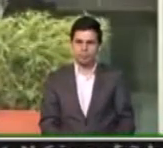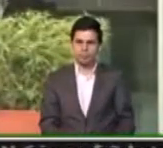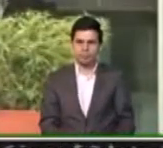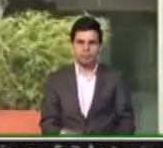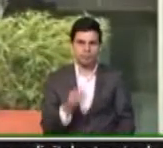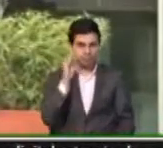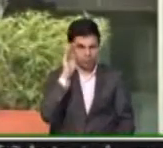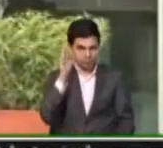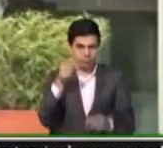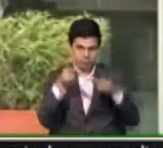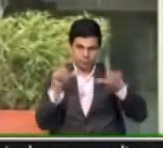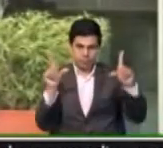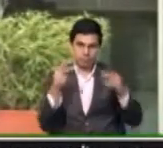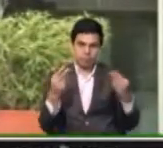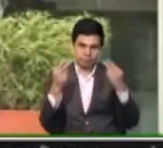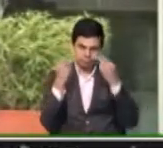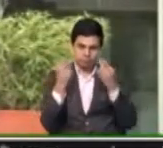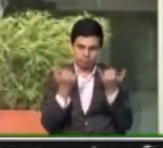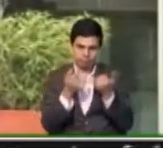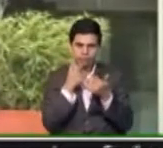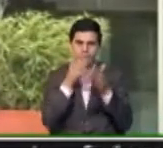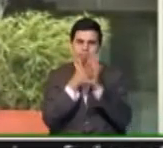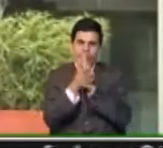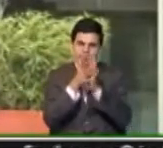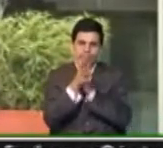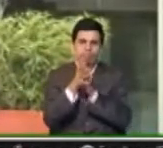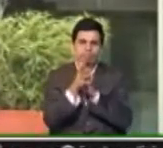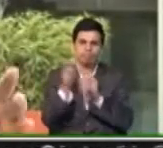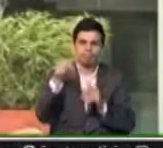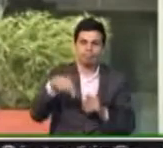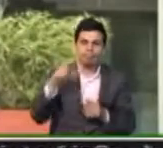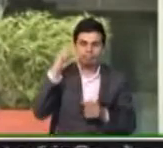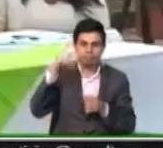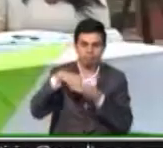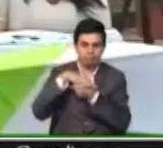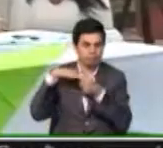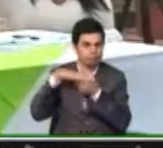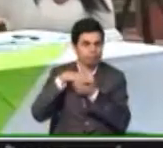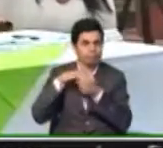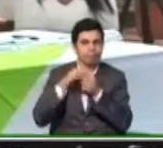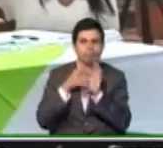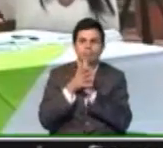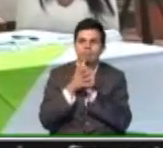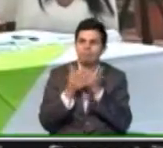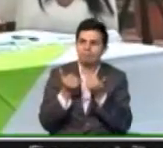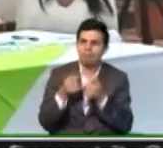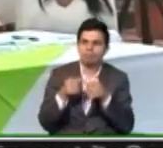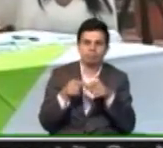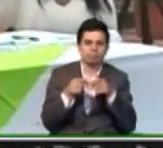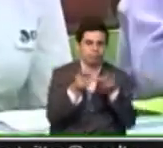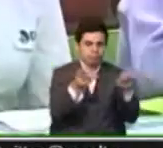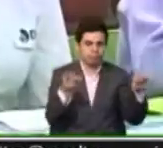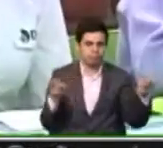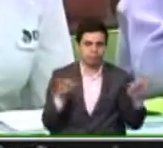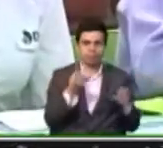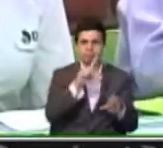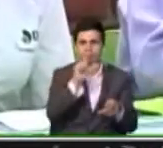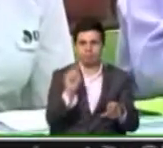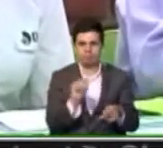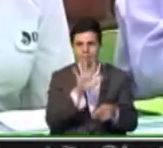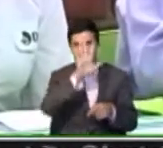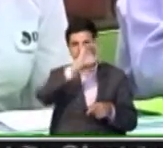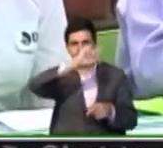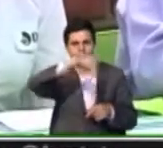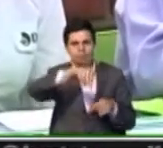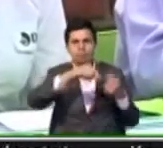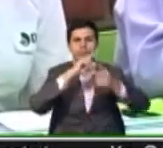Hola compañeros y televidentes, muy buenas tardes. Pues en su visita a la ciudad de Cúcuta para inaugurar las sedes de la DIAN, sección aduanas